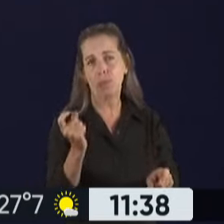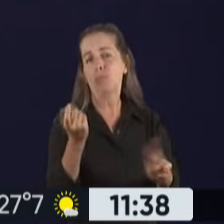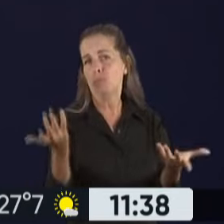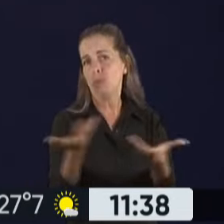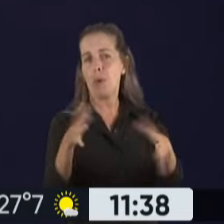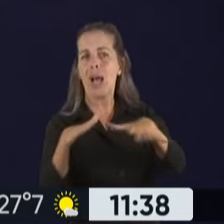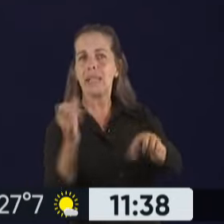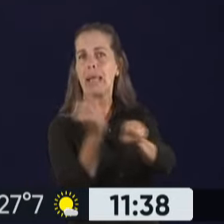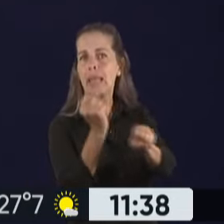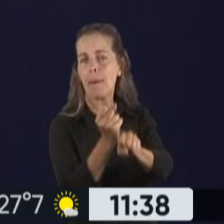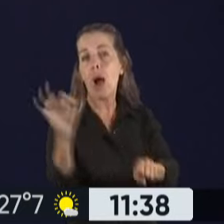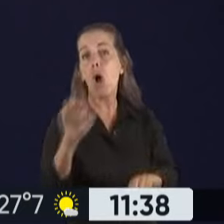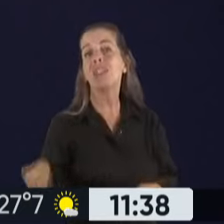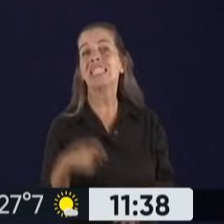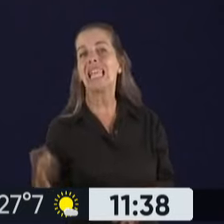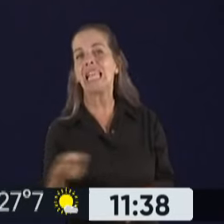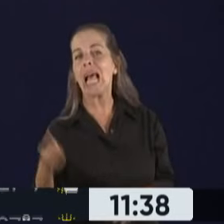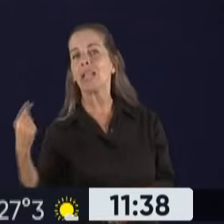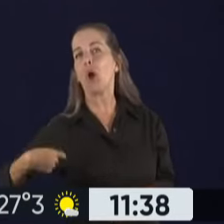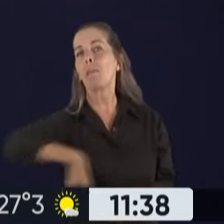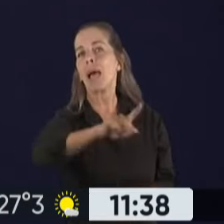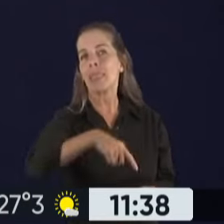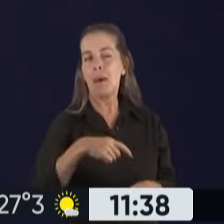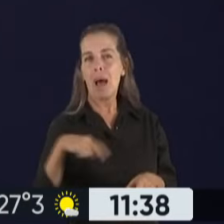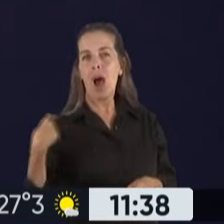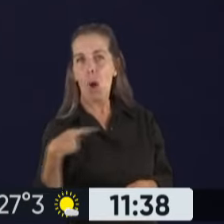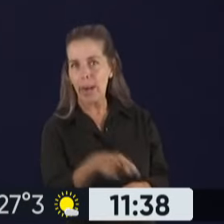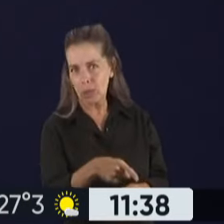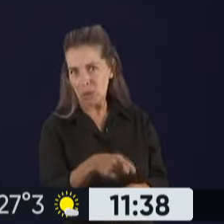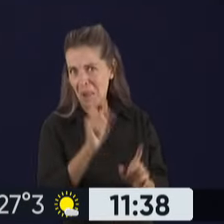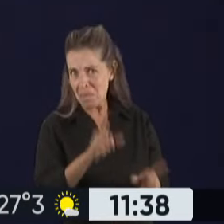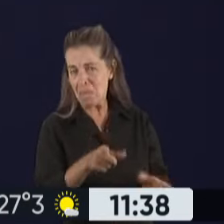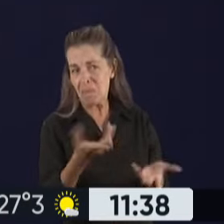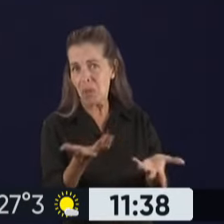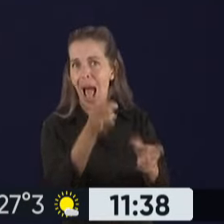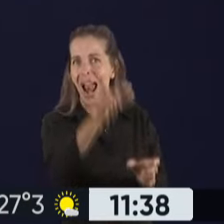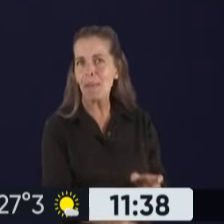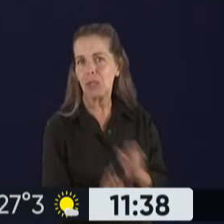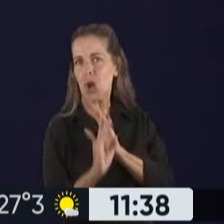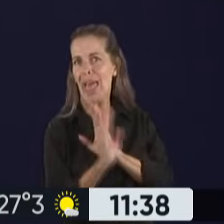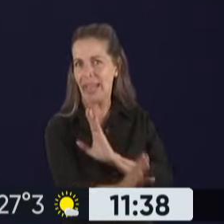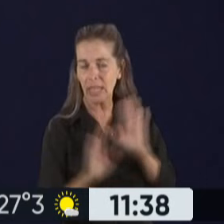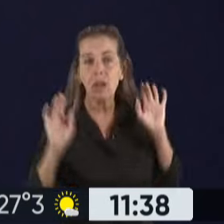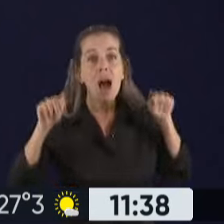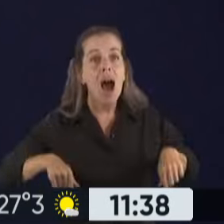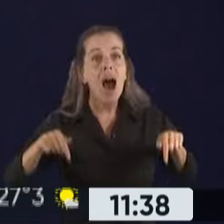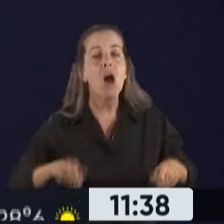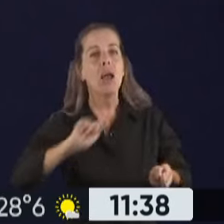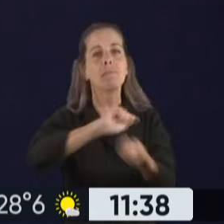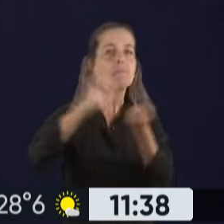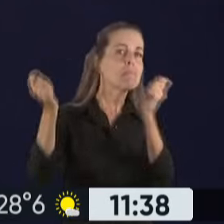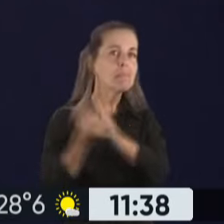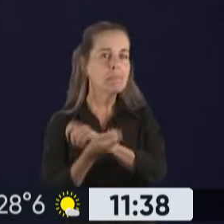actividad o el sindicato al que al que pertenecían así que eh esto le va les va a dar mucha más